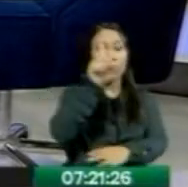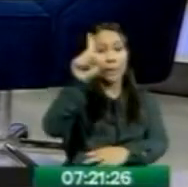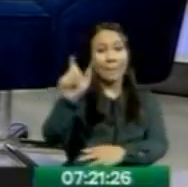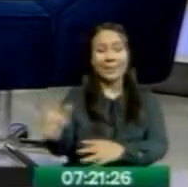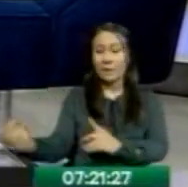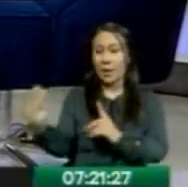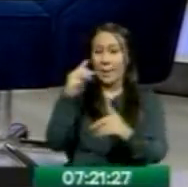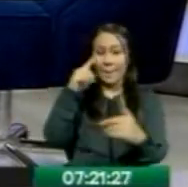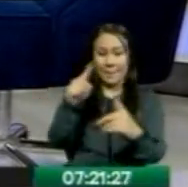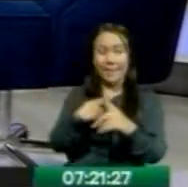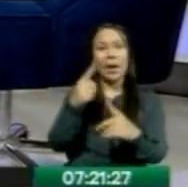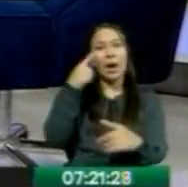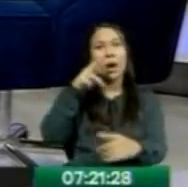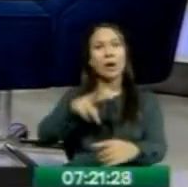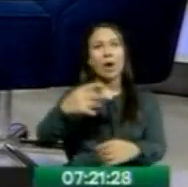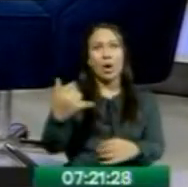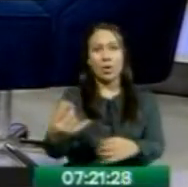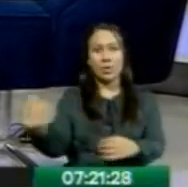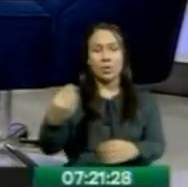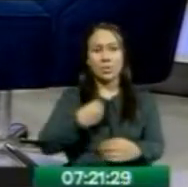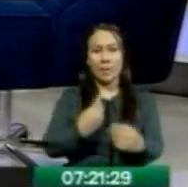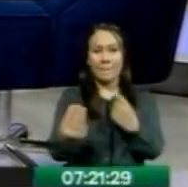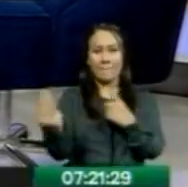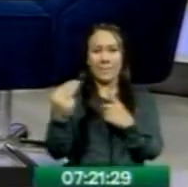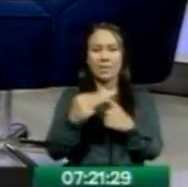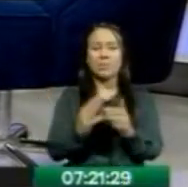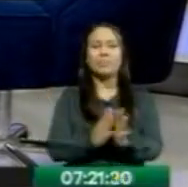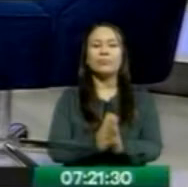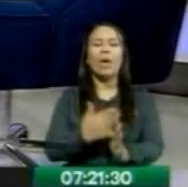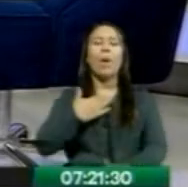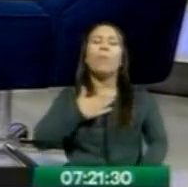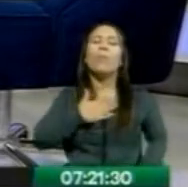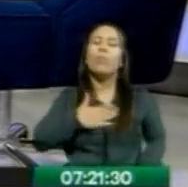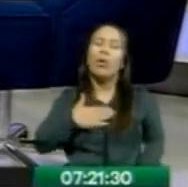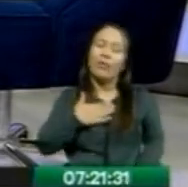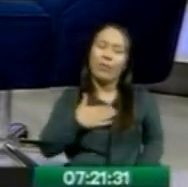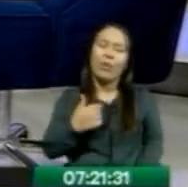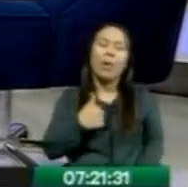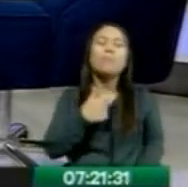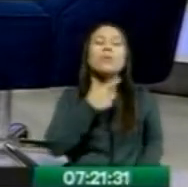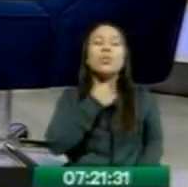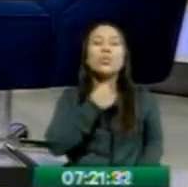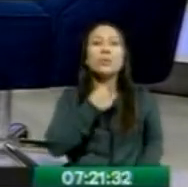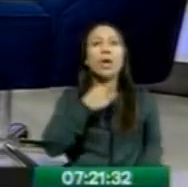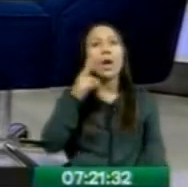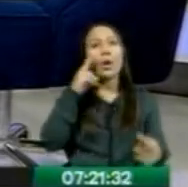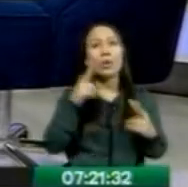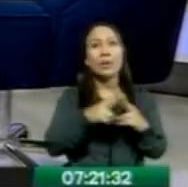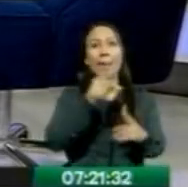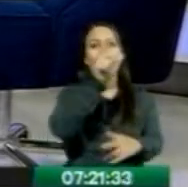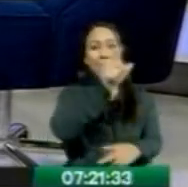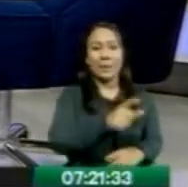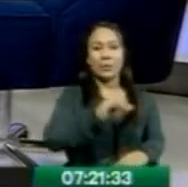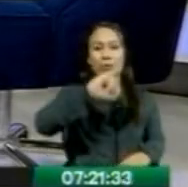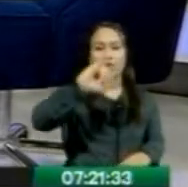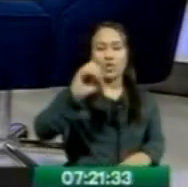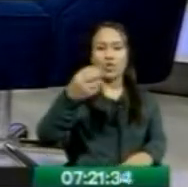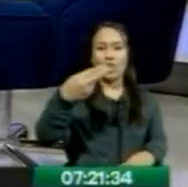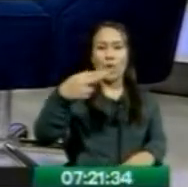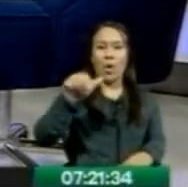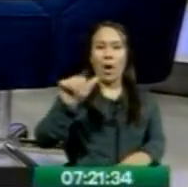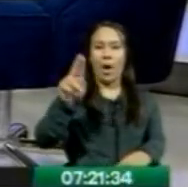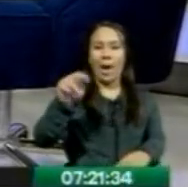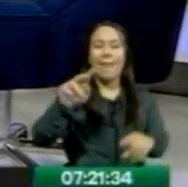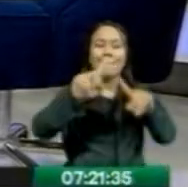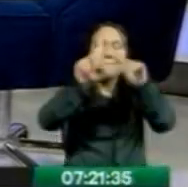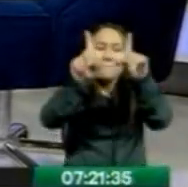vio y supo que usted iba a estar el día de hoy acá y me escribió y me dice, por favor, me gustaría poder conocer, el señor se llama Joan Vie, y él